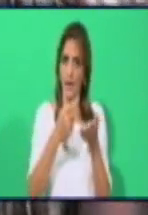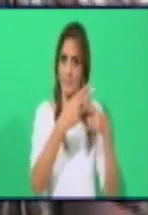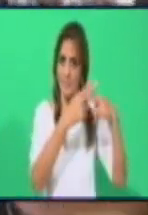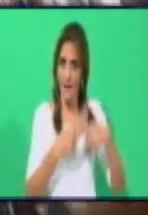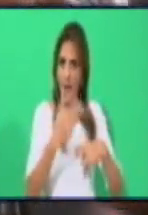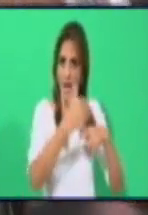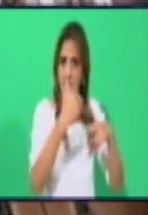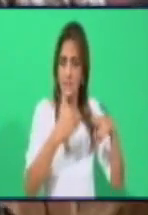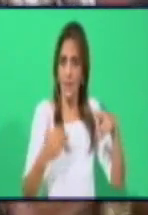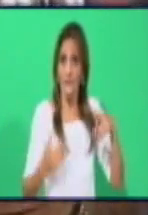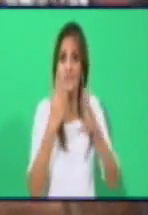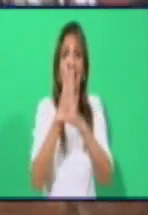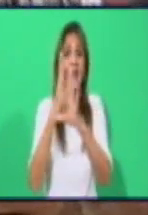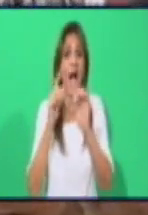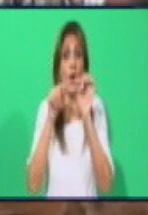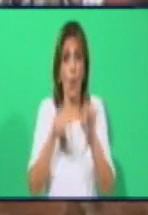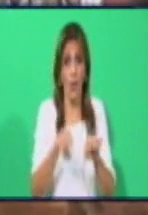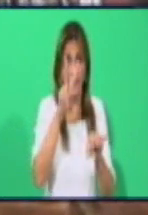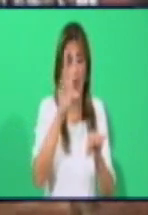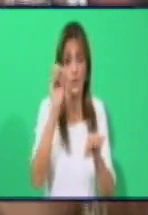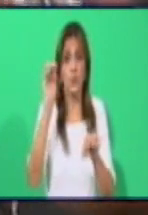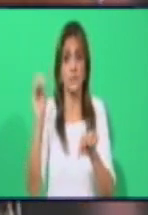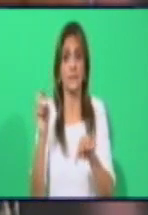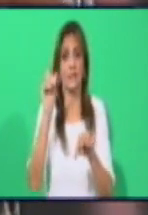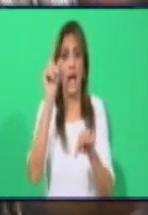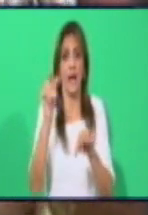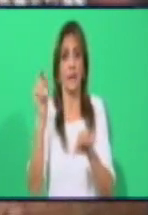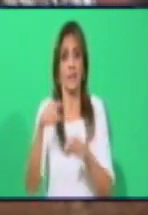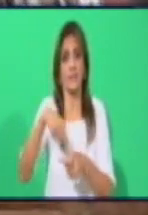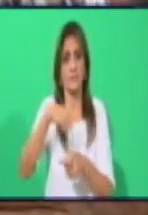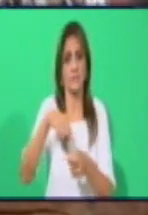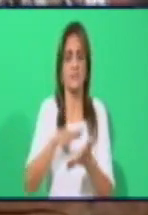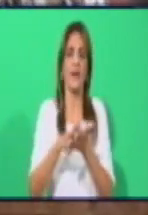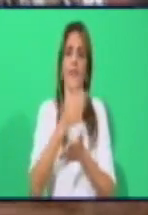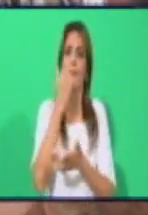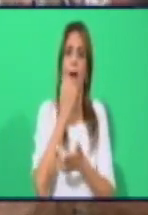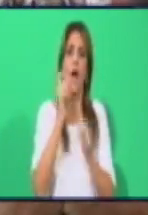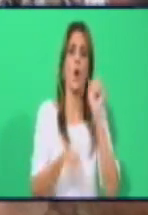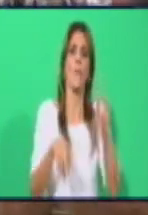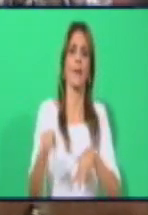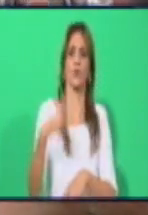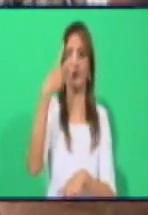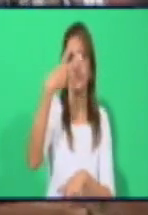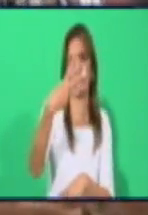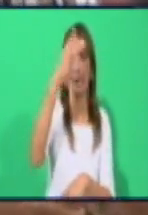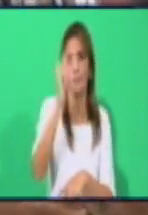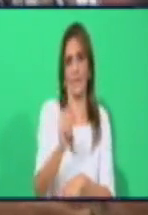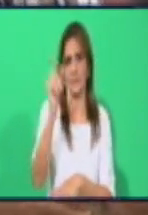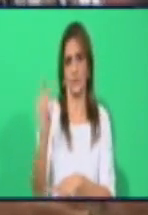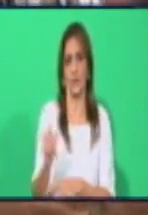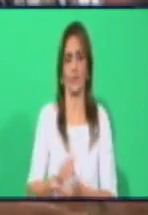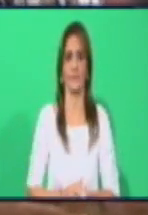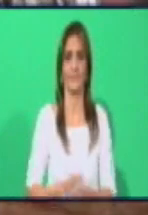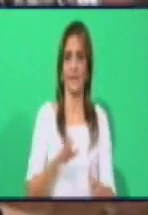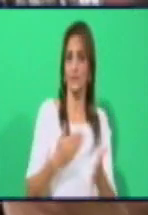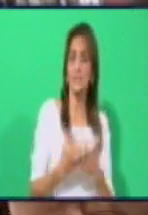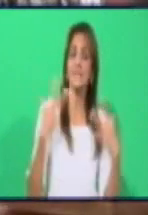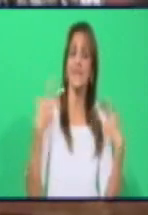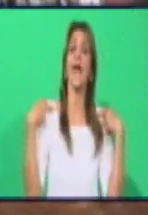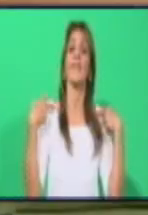hacen los pedidos. Bueno, de la cola, allí compraron solamente 3 compañeros. Entonces, bueno, la dirección de la empresa estaba con nosotros en